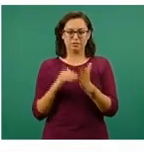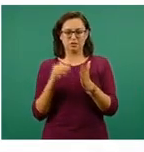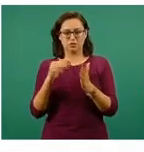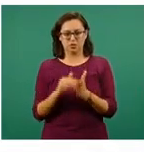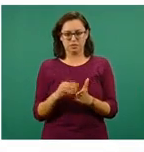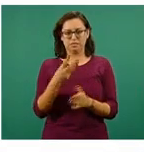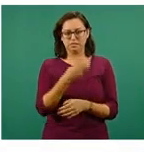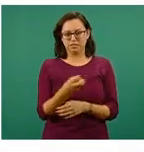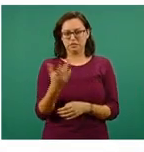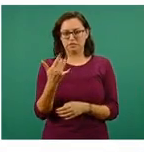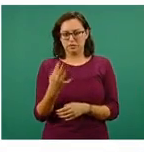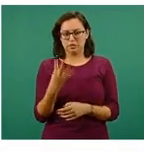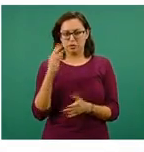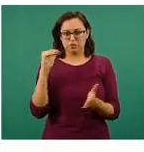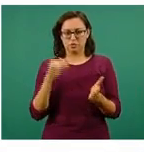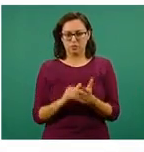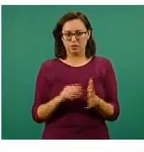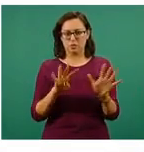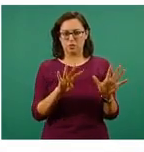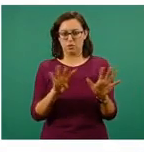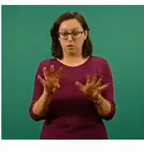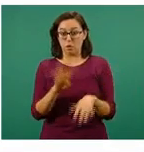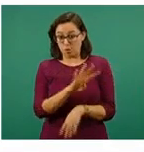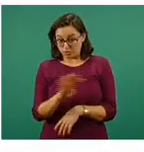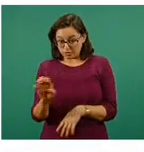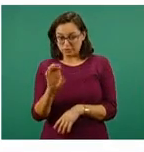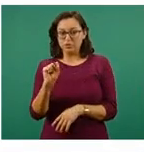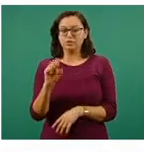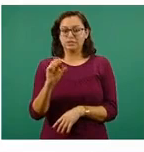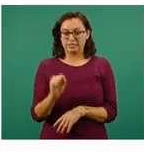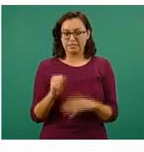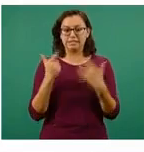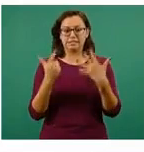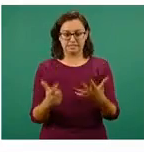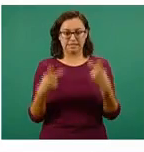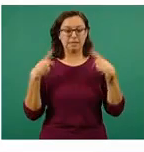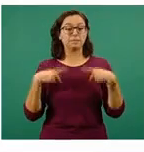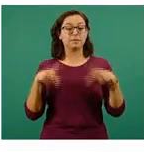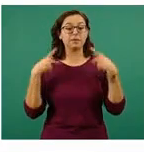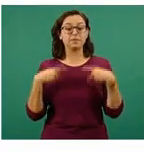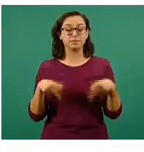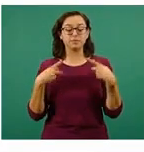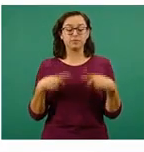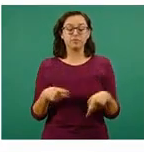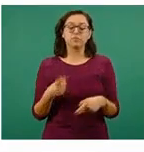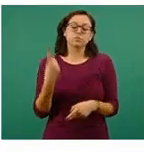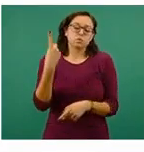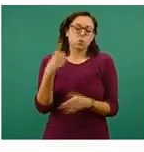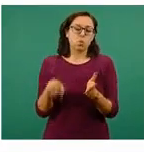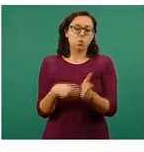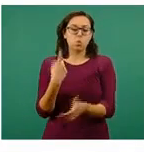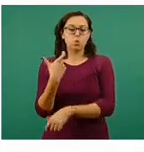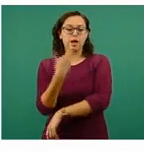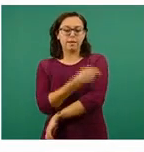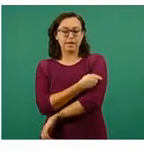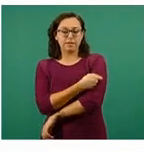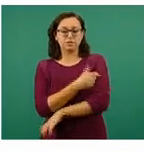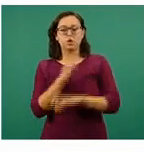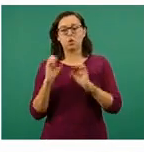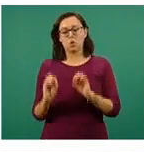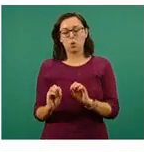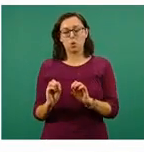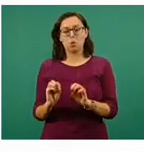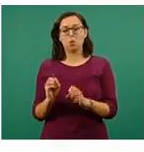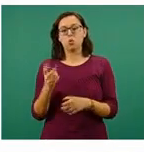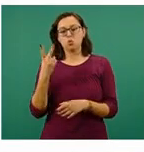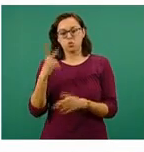12,354,467 personas que han recibido al menos una dosis de la vacuna cuando el esquema de vacunación